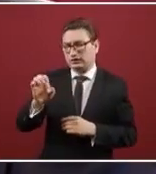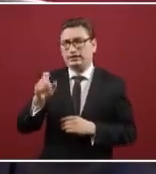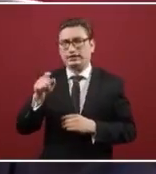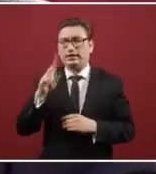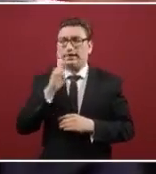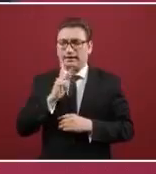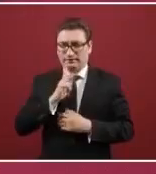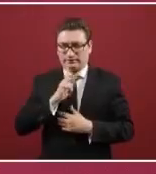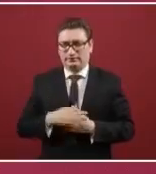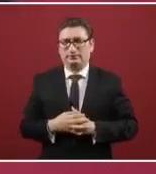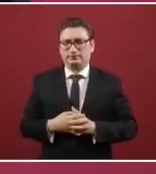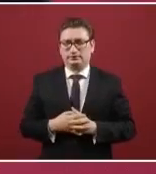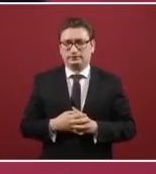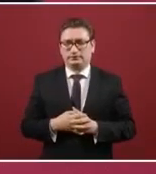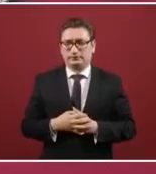Vamos a dejar